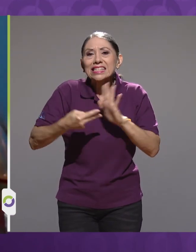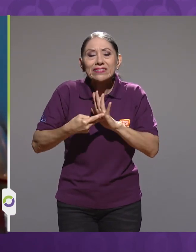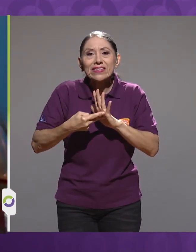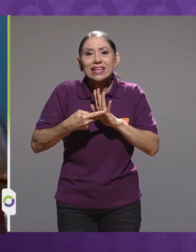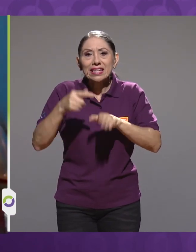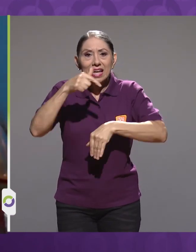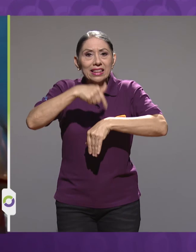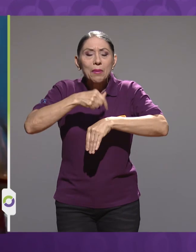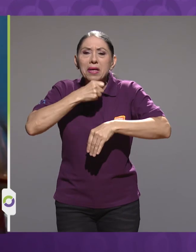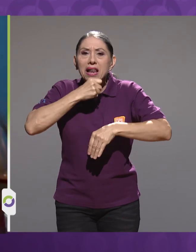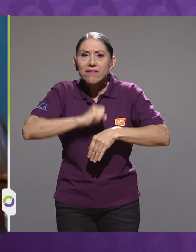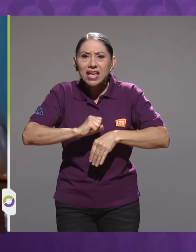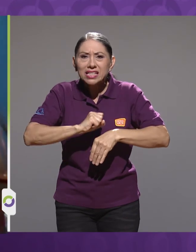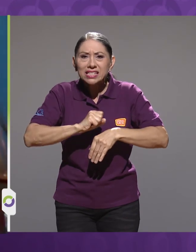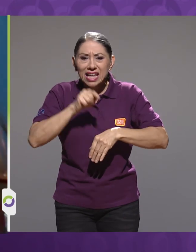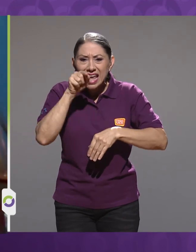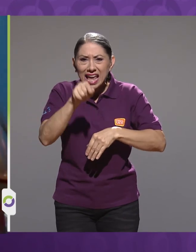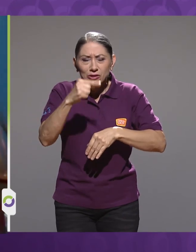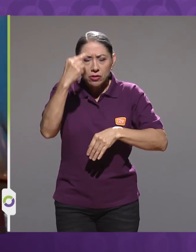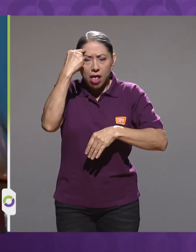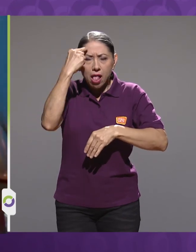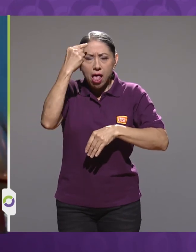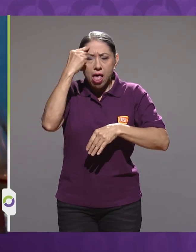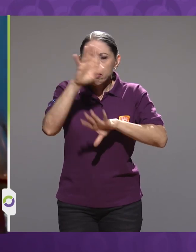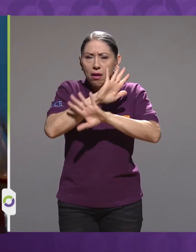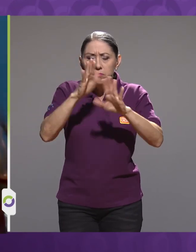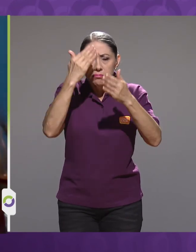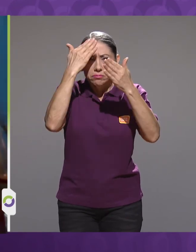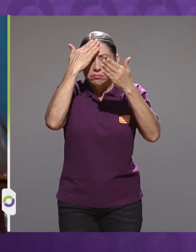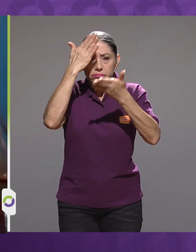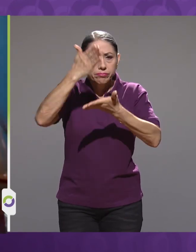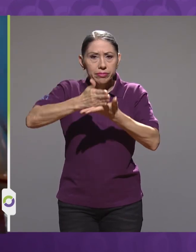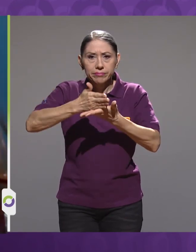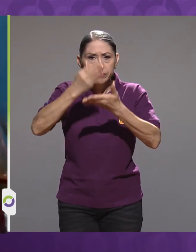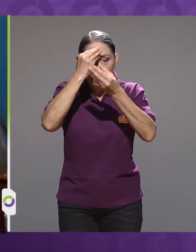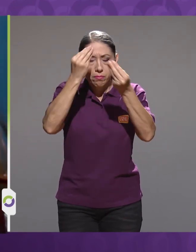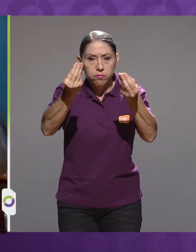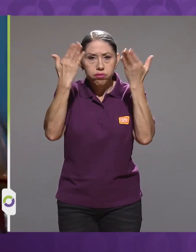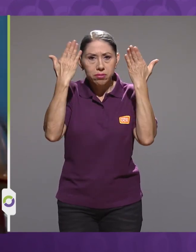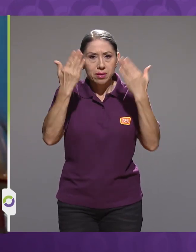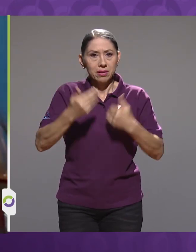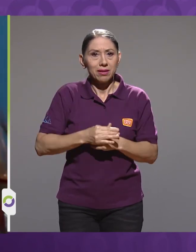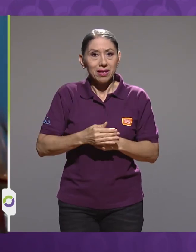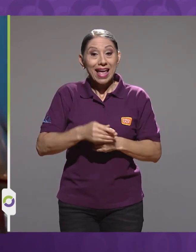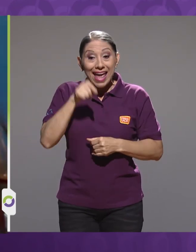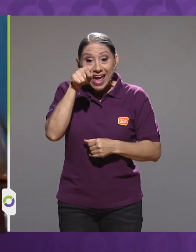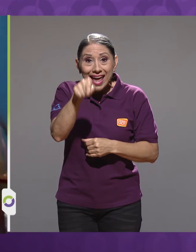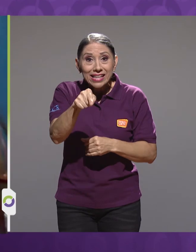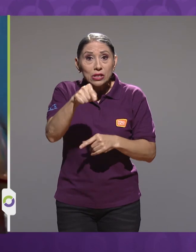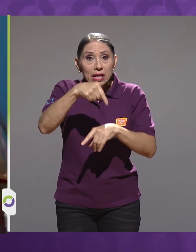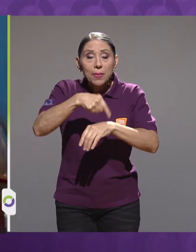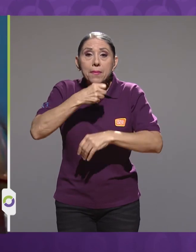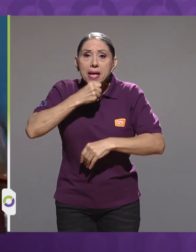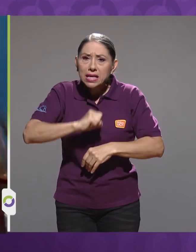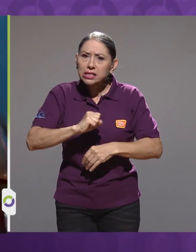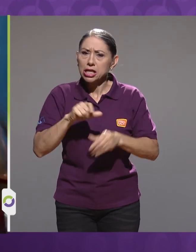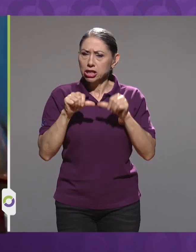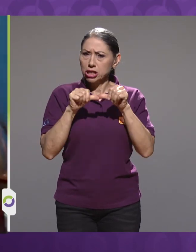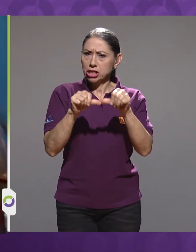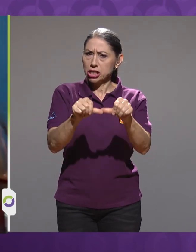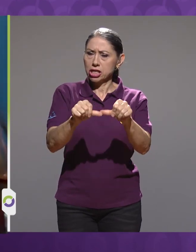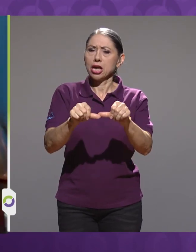que es llegar a la etapa de la vejez, que desde nuestro punto de vista igual sigue siendo una etapa de oportunidades,